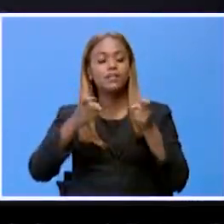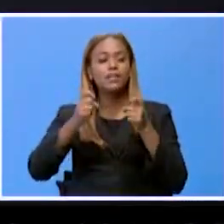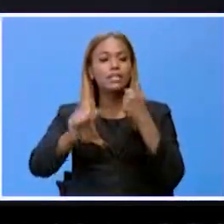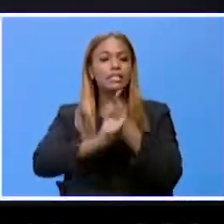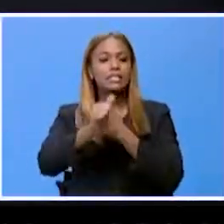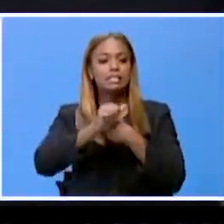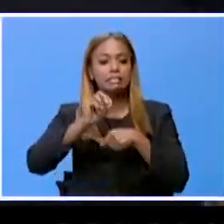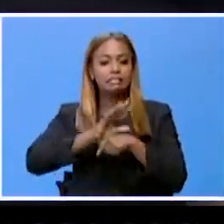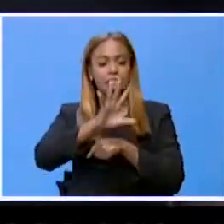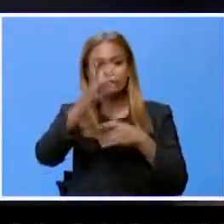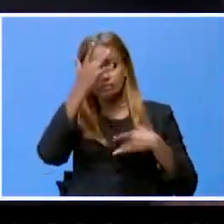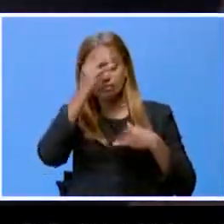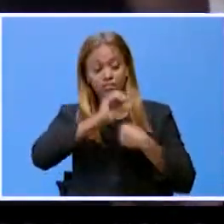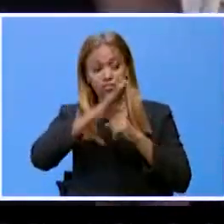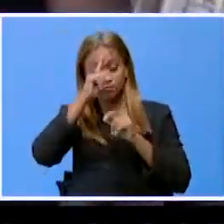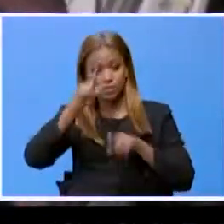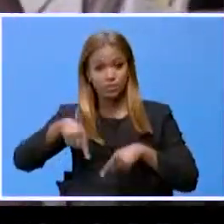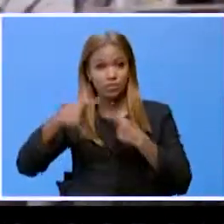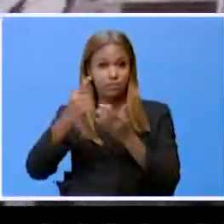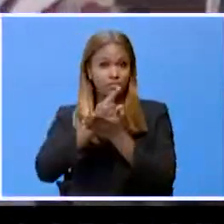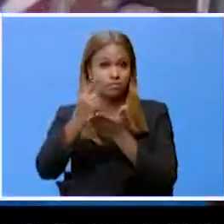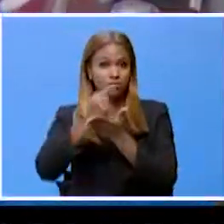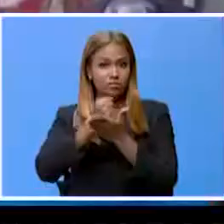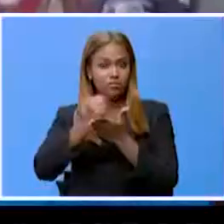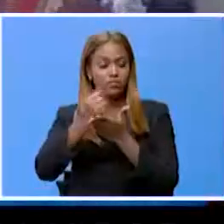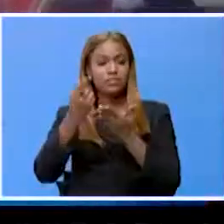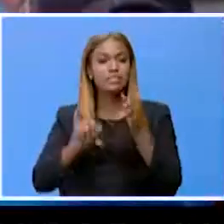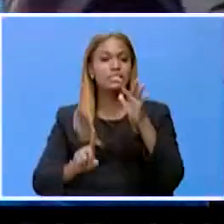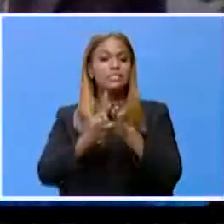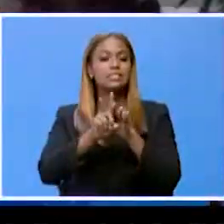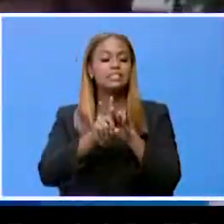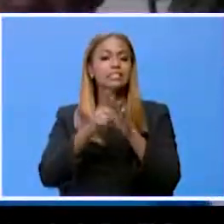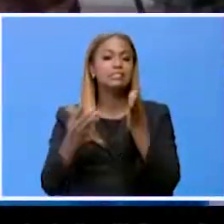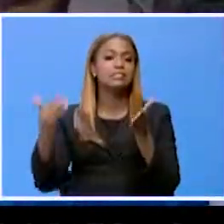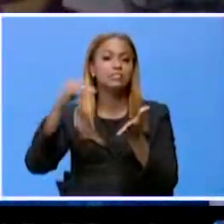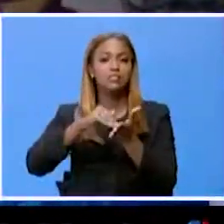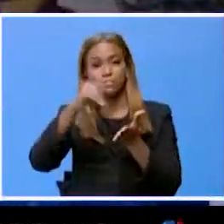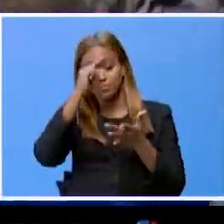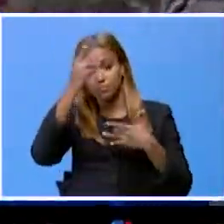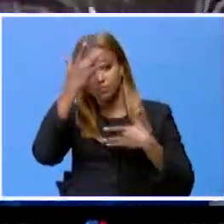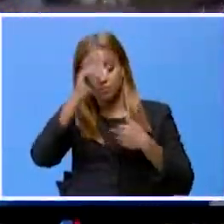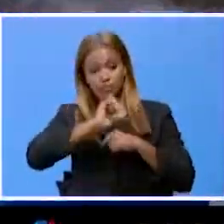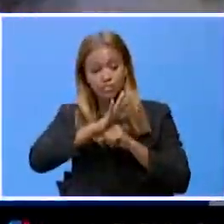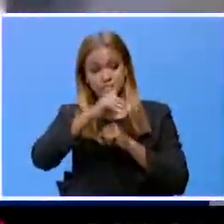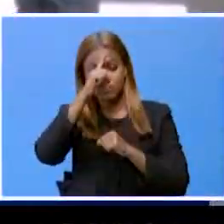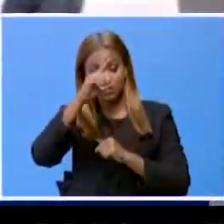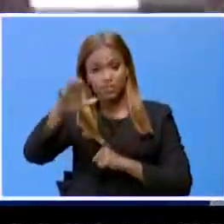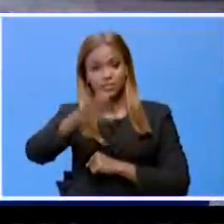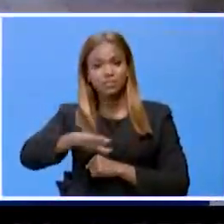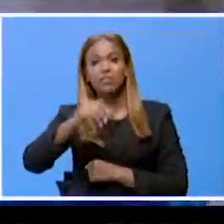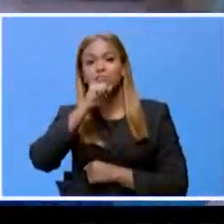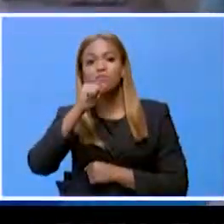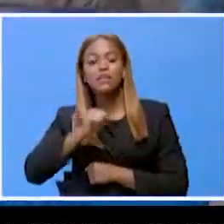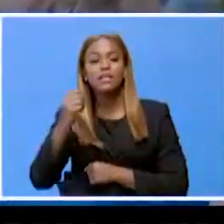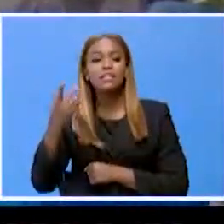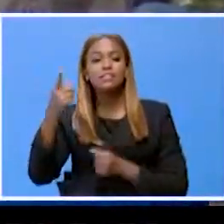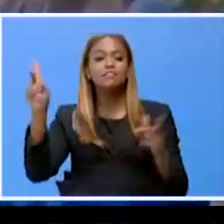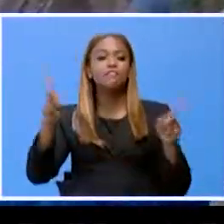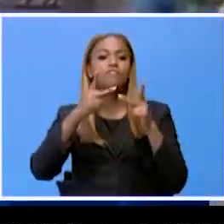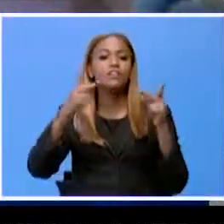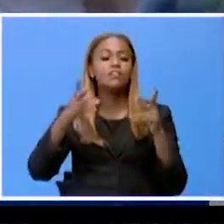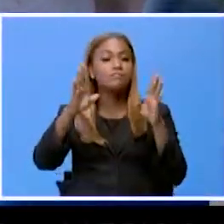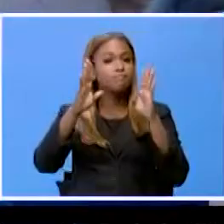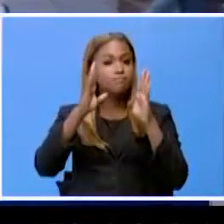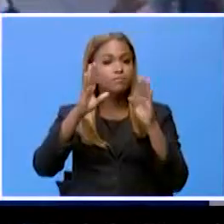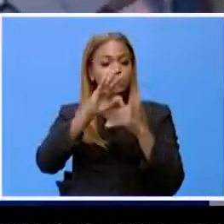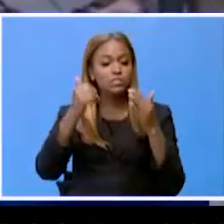de contagios de COVID-19 durante Semana Santa ante el resurgimiento de la pandemia en el viejo continente, celebrando, escuchen